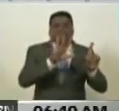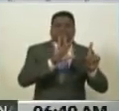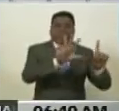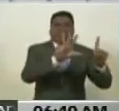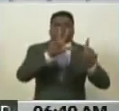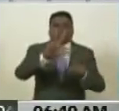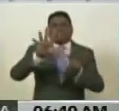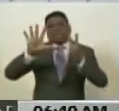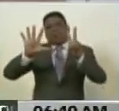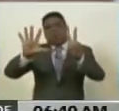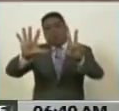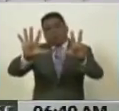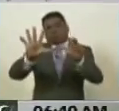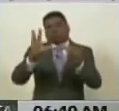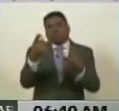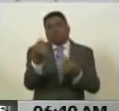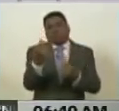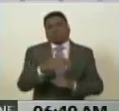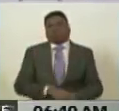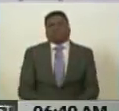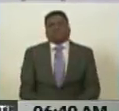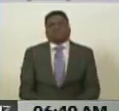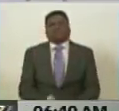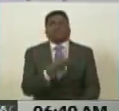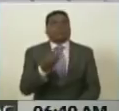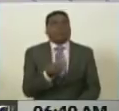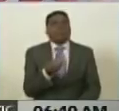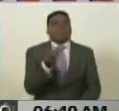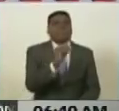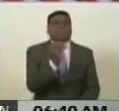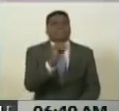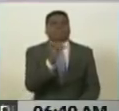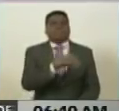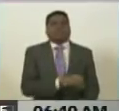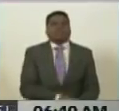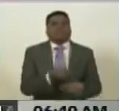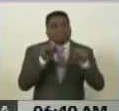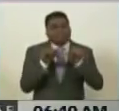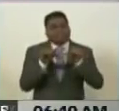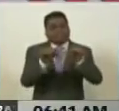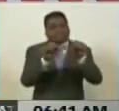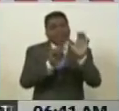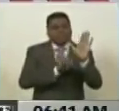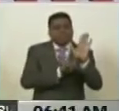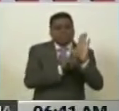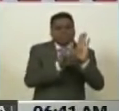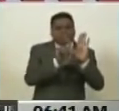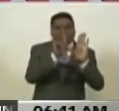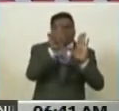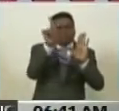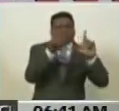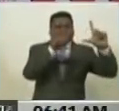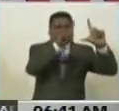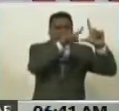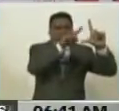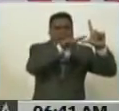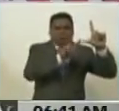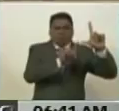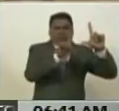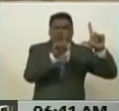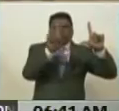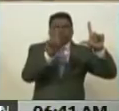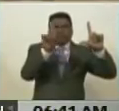En este comportamiento ustedes pueden ver cómo ha sido ascendente y permanente, sostenido, no epiléptico, sino una y otra vez se ha incrementado en salario